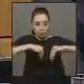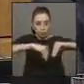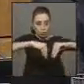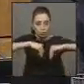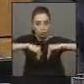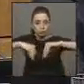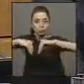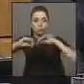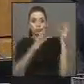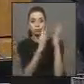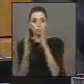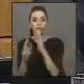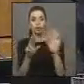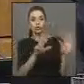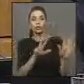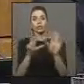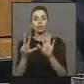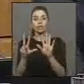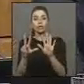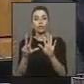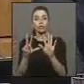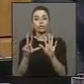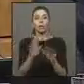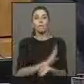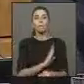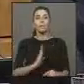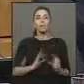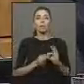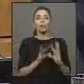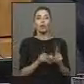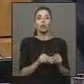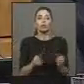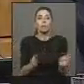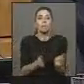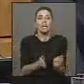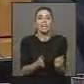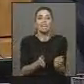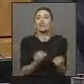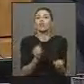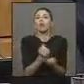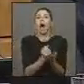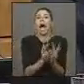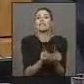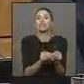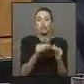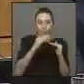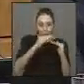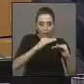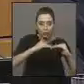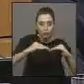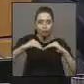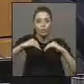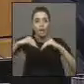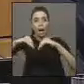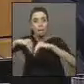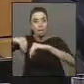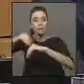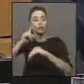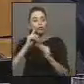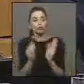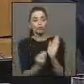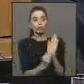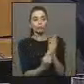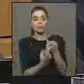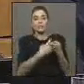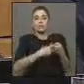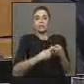cultivadas por 88 integrantes de organizaciones de pequeños agricultores inscritos. Ahí tenemos